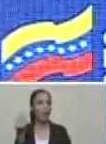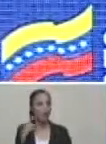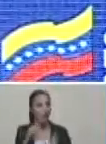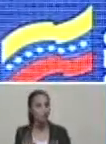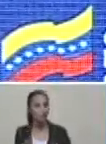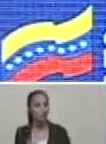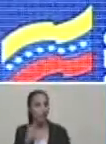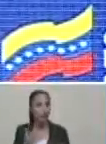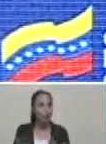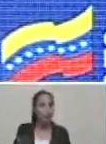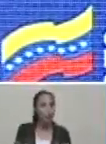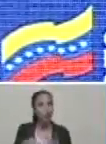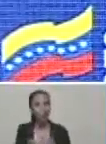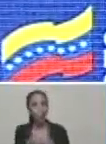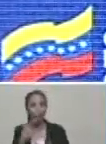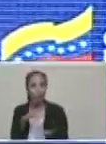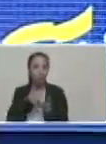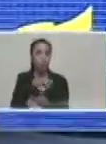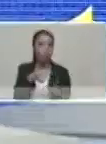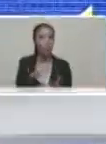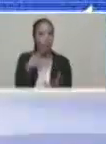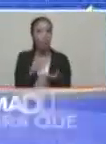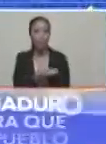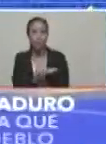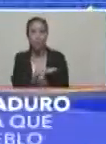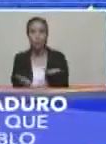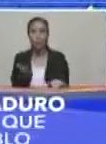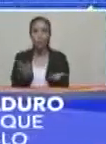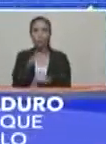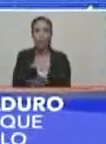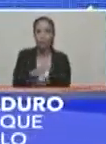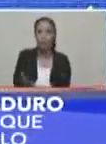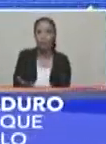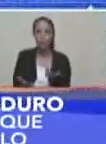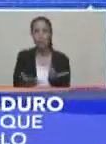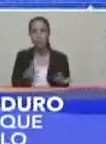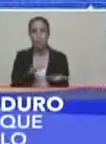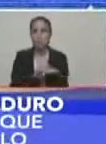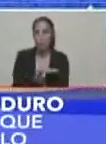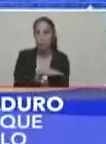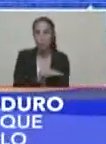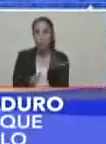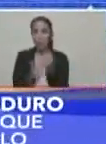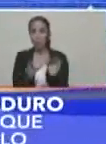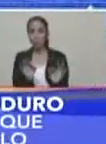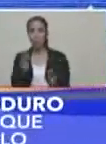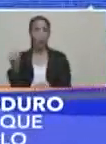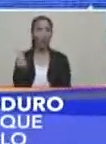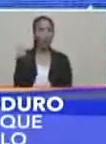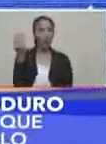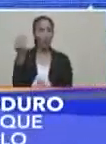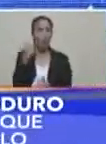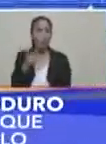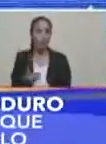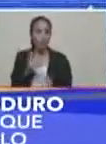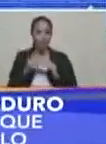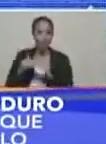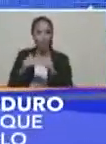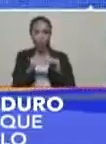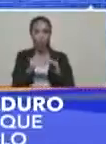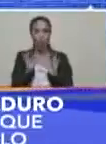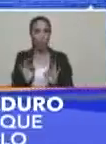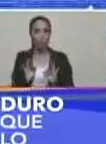hay que poner el acento principal. En el caso de la misión Barrio Adentro, mantener el ritmo de inversión